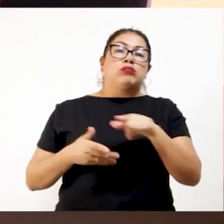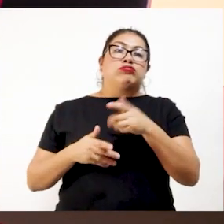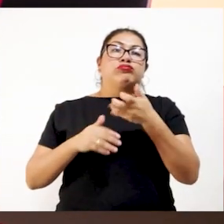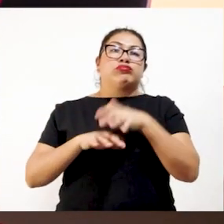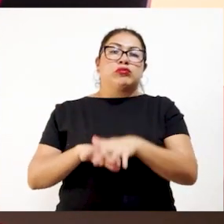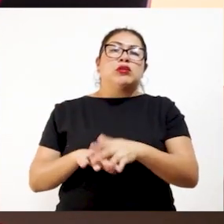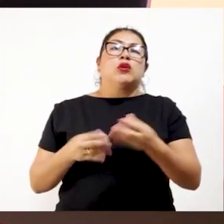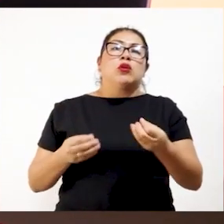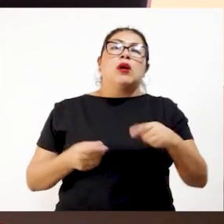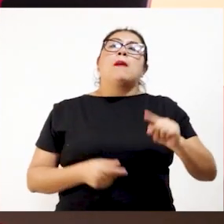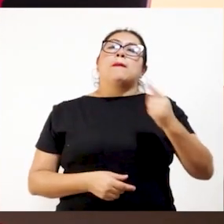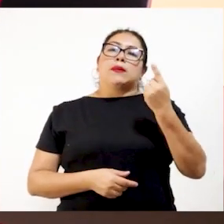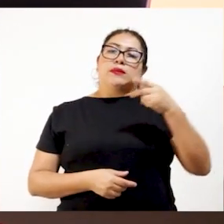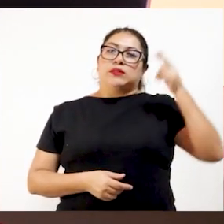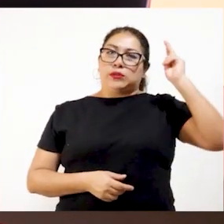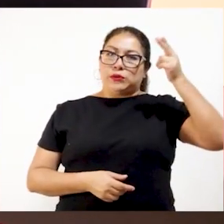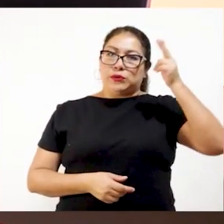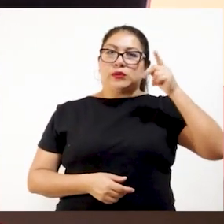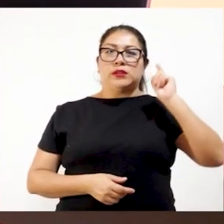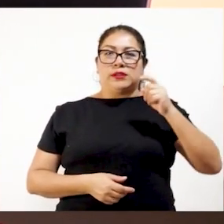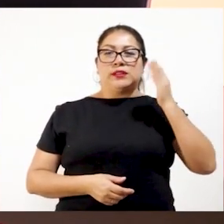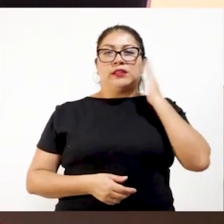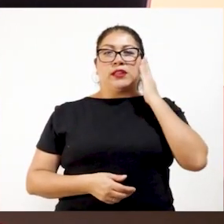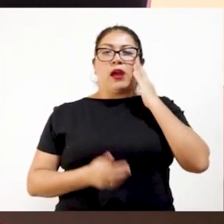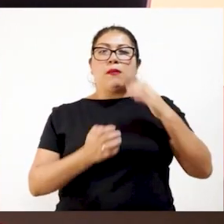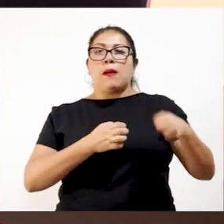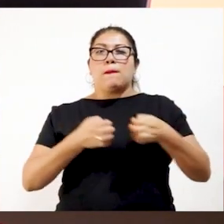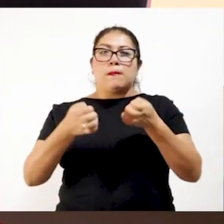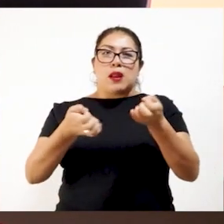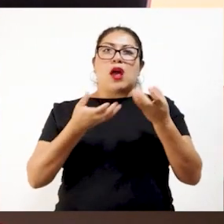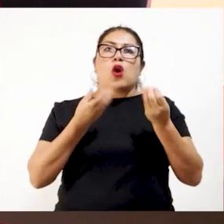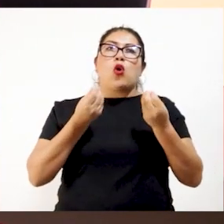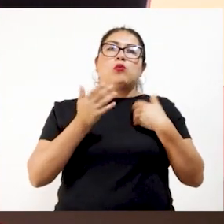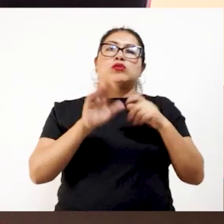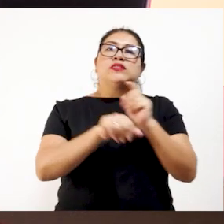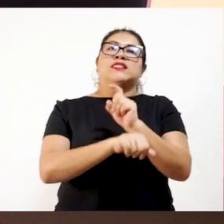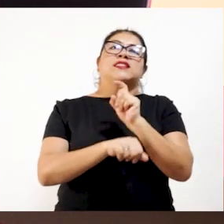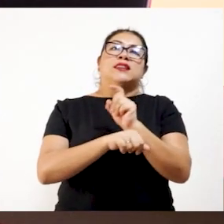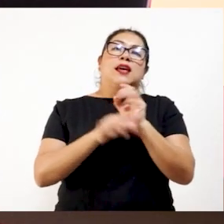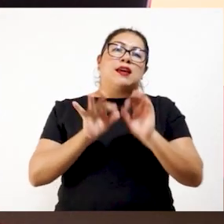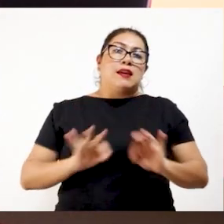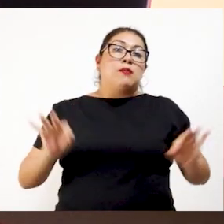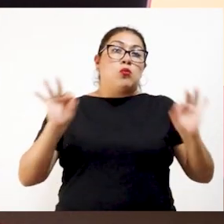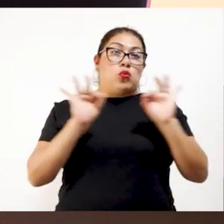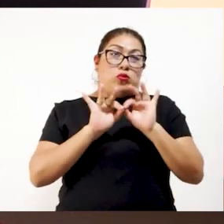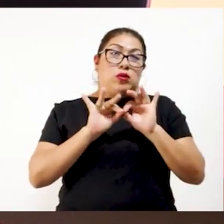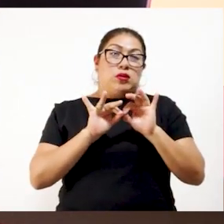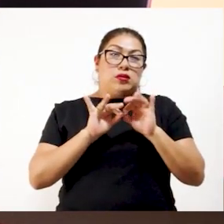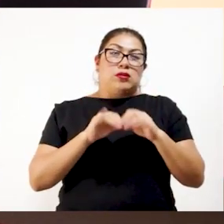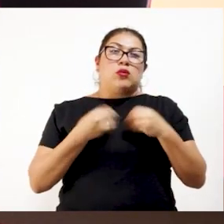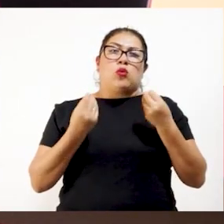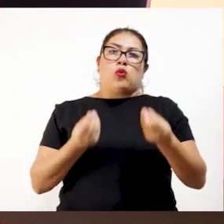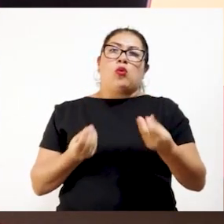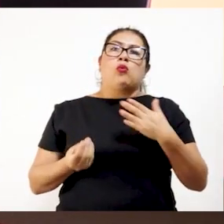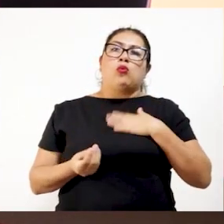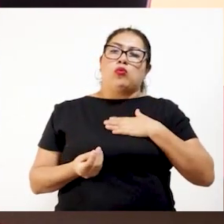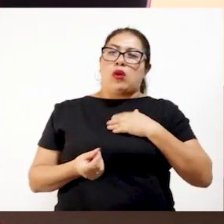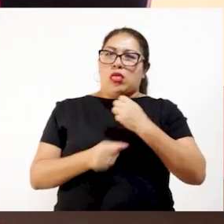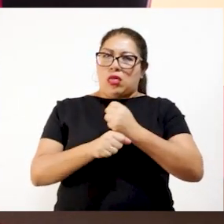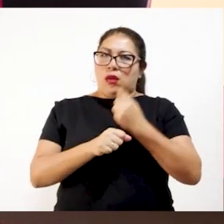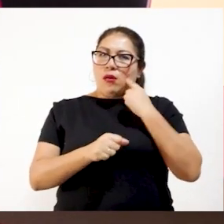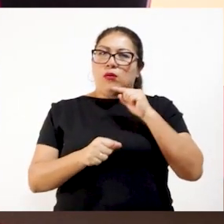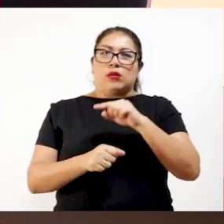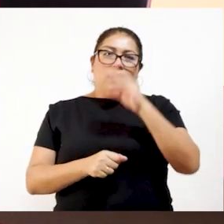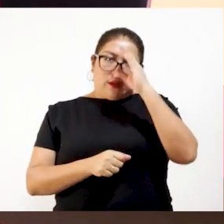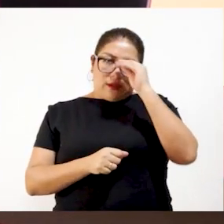inclusiva. Para eso los docentes tienen que contar con esas estrategias pedagógicas fundamentales para saber cómo trabajar con